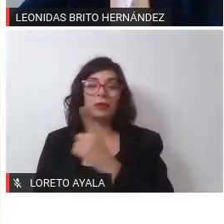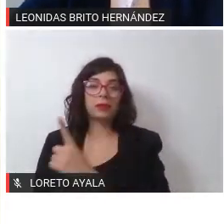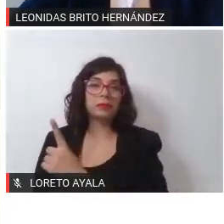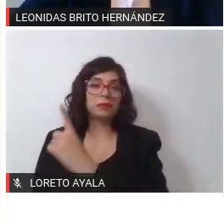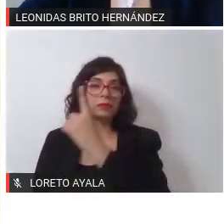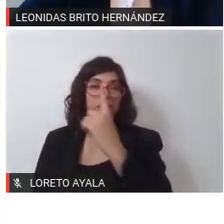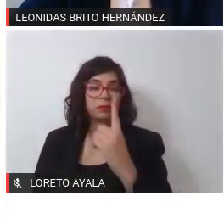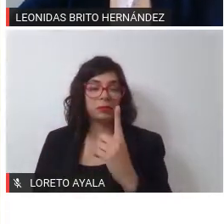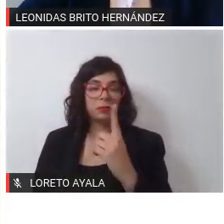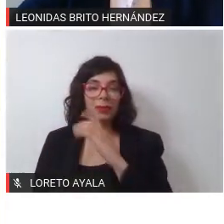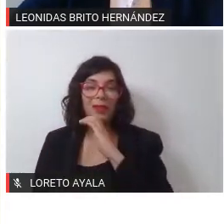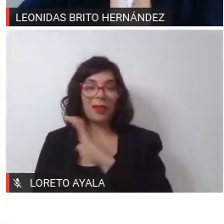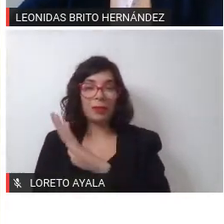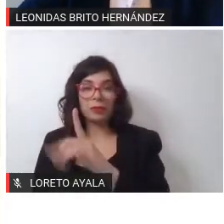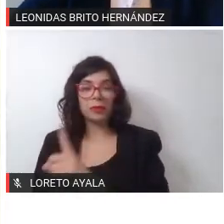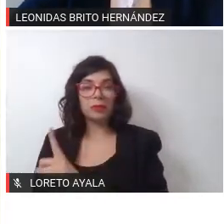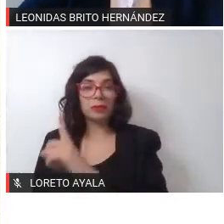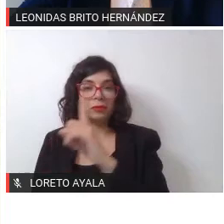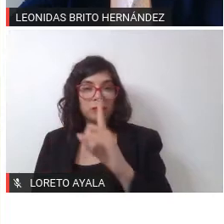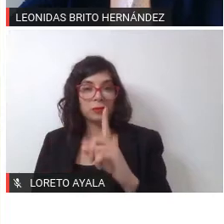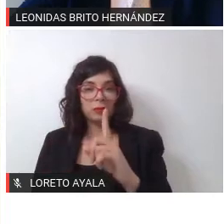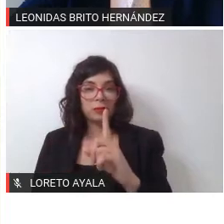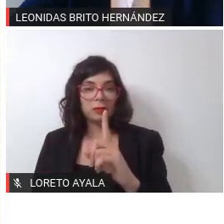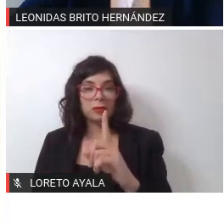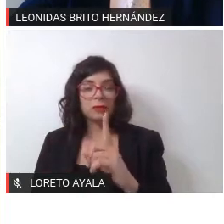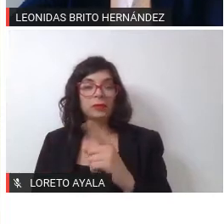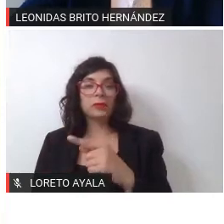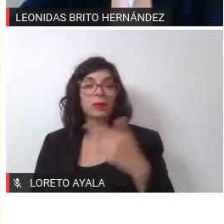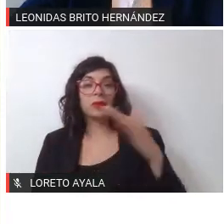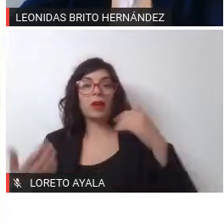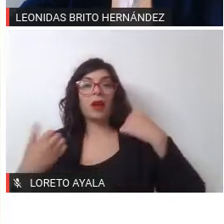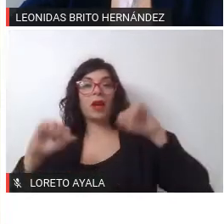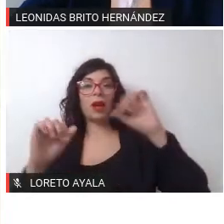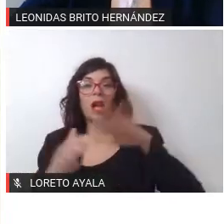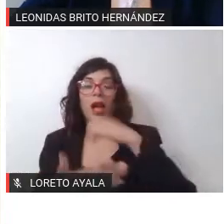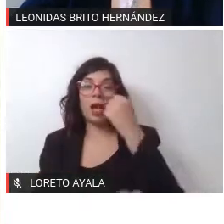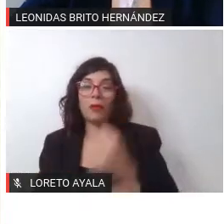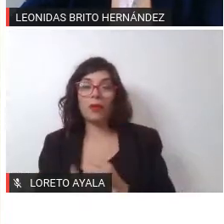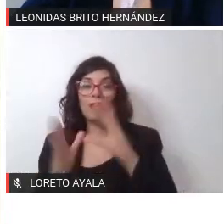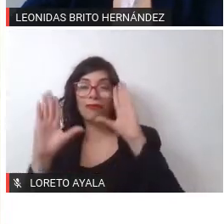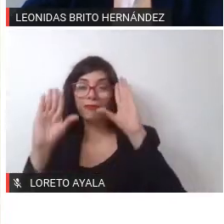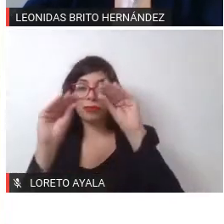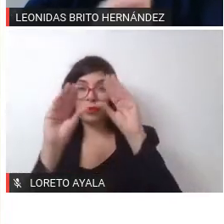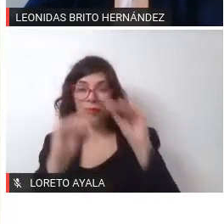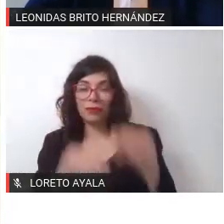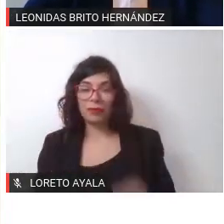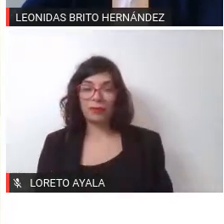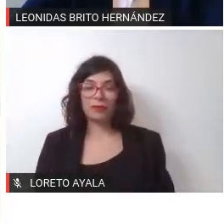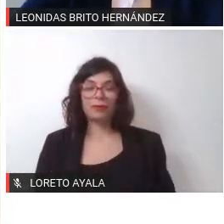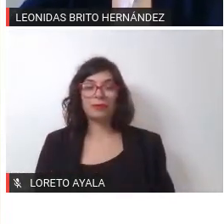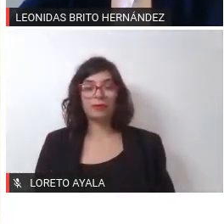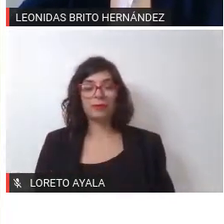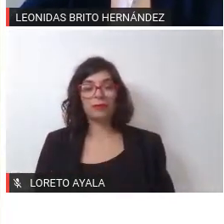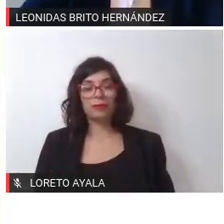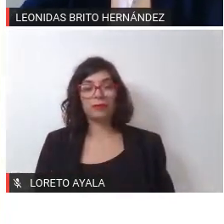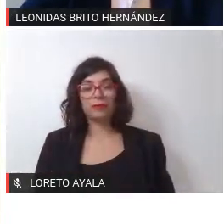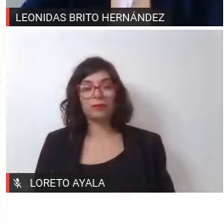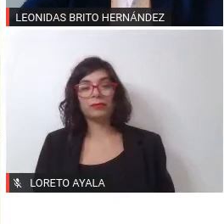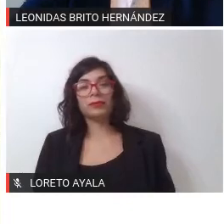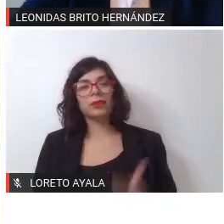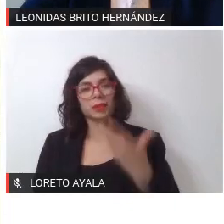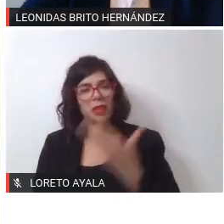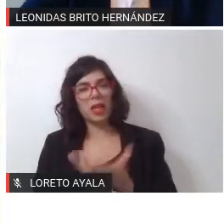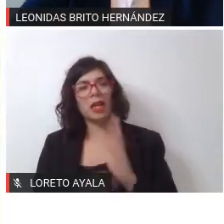refuerzo de un equipo de La Serena en voleibol que salieron campeones en los Judejud. Por lo tanto, hay